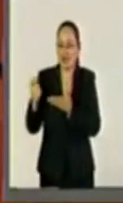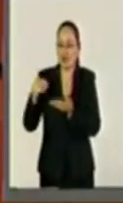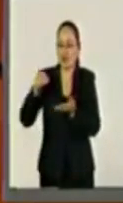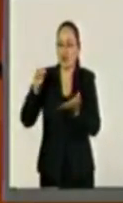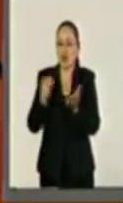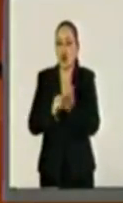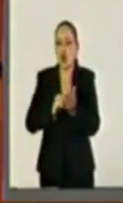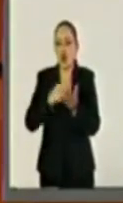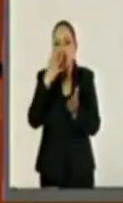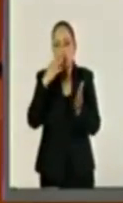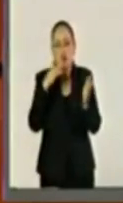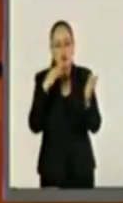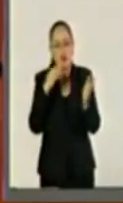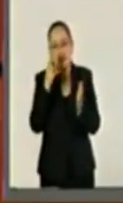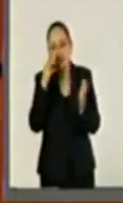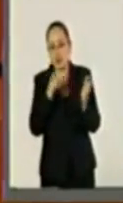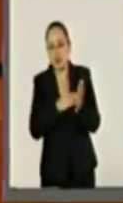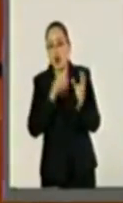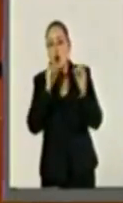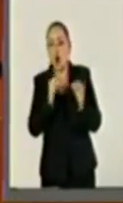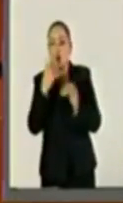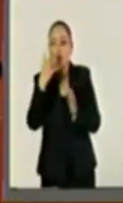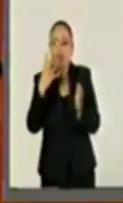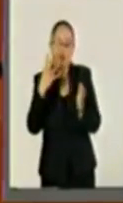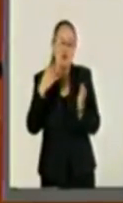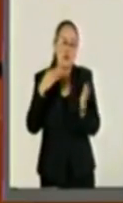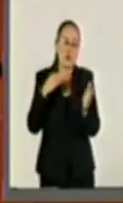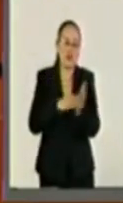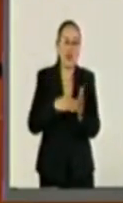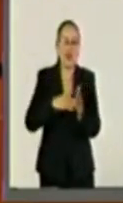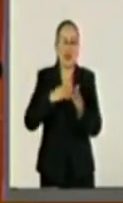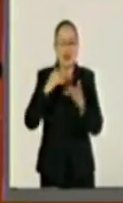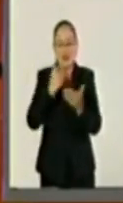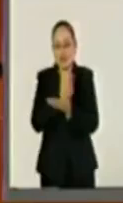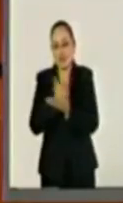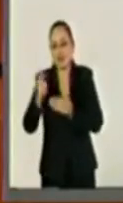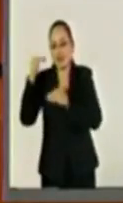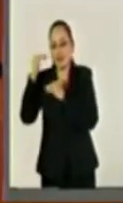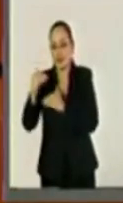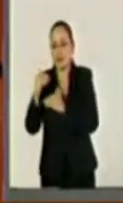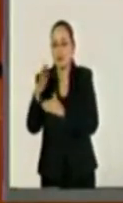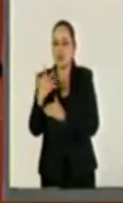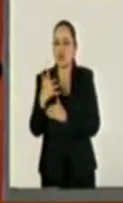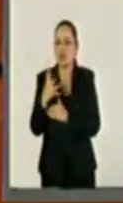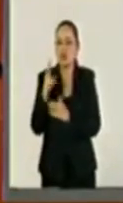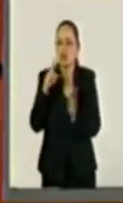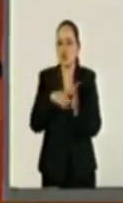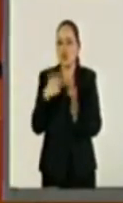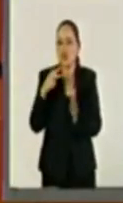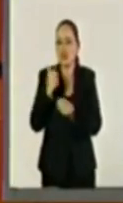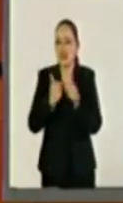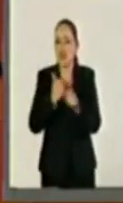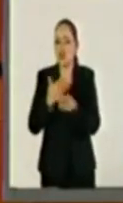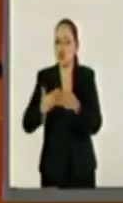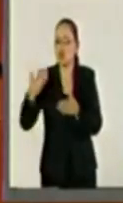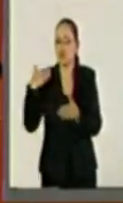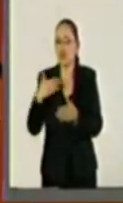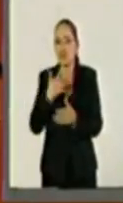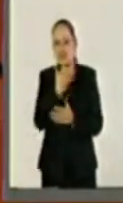y hasta 4 salarios mínimos mensuales, equivalente en 2013 a un salario que iba de entre